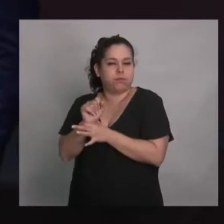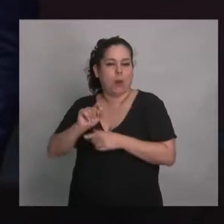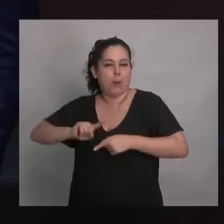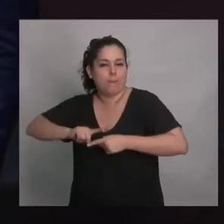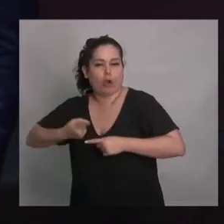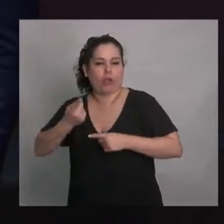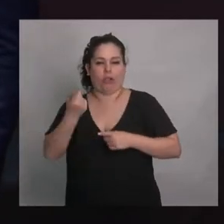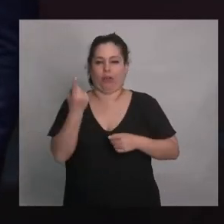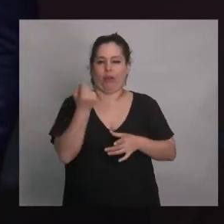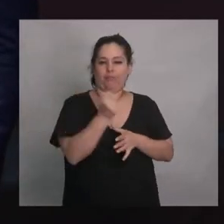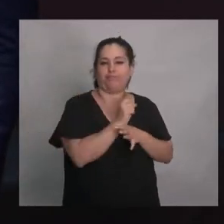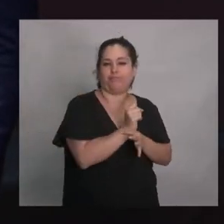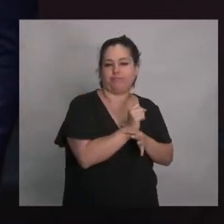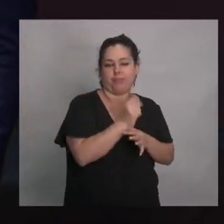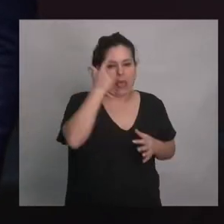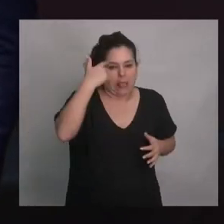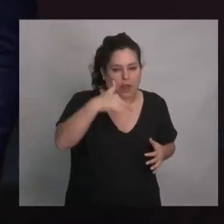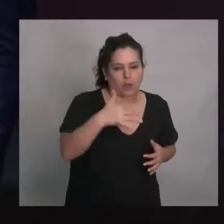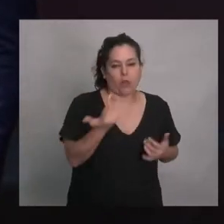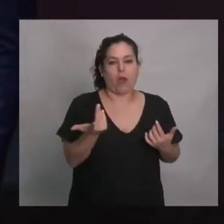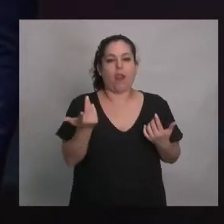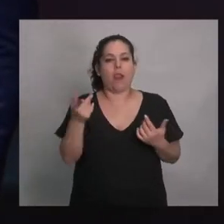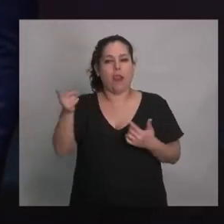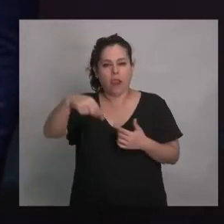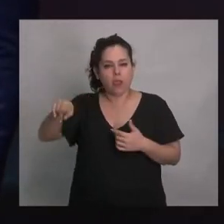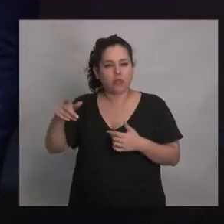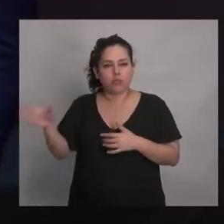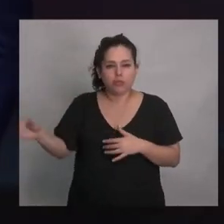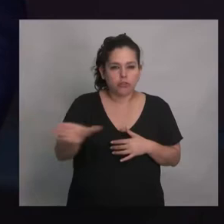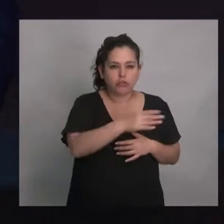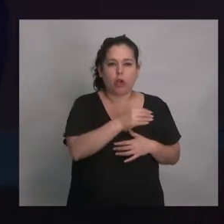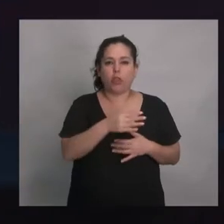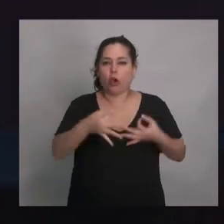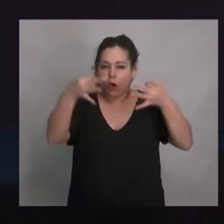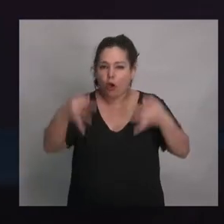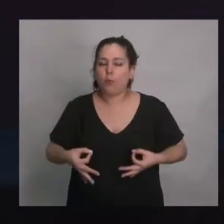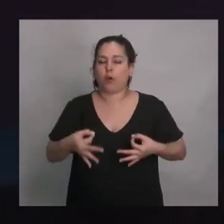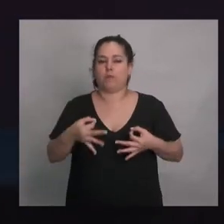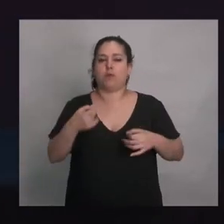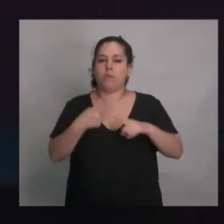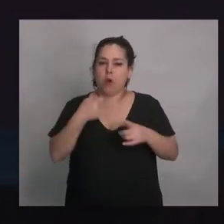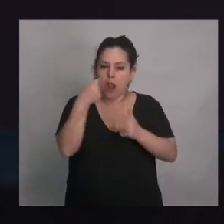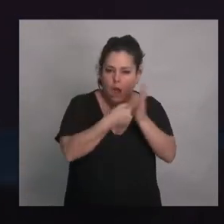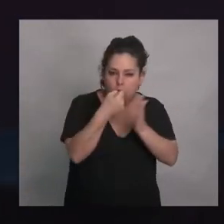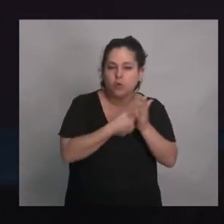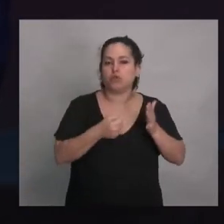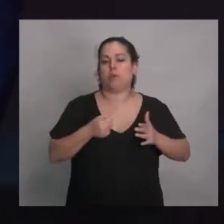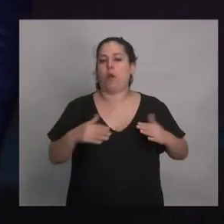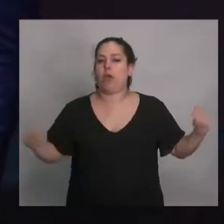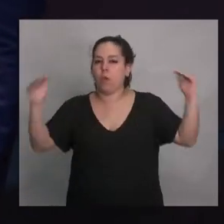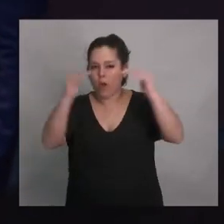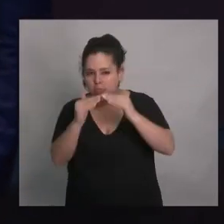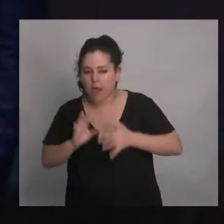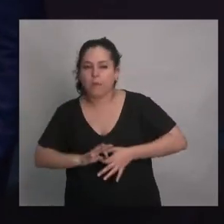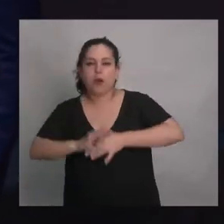han destacado por su compromiso en la lucha por la democracia por la igualdad por la justicia social